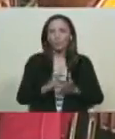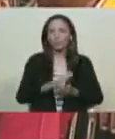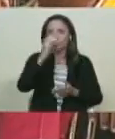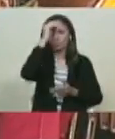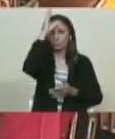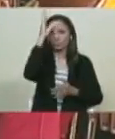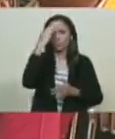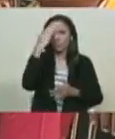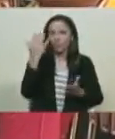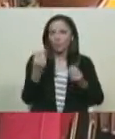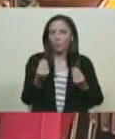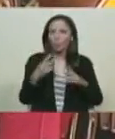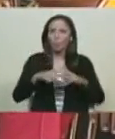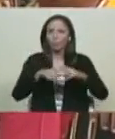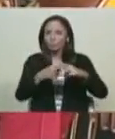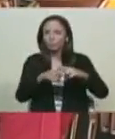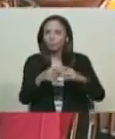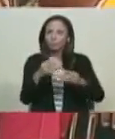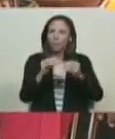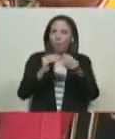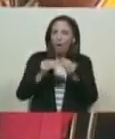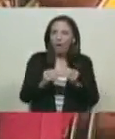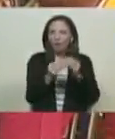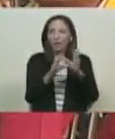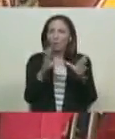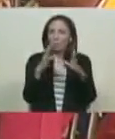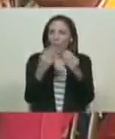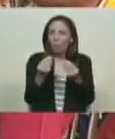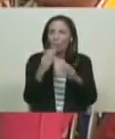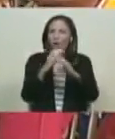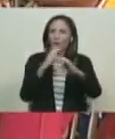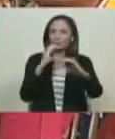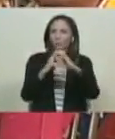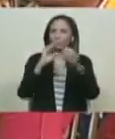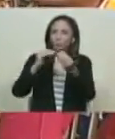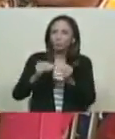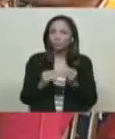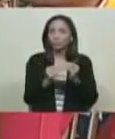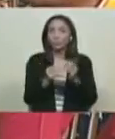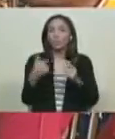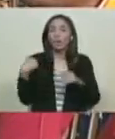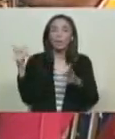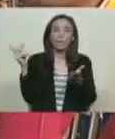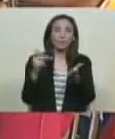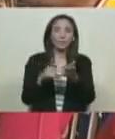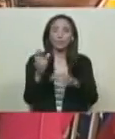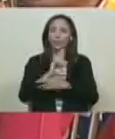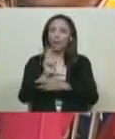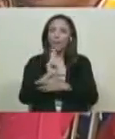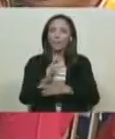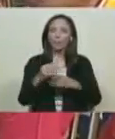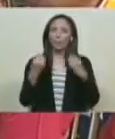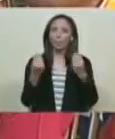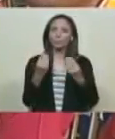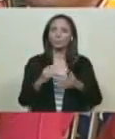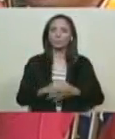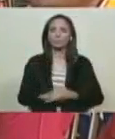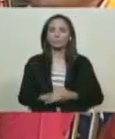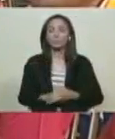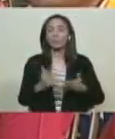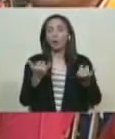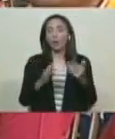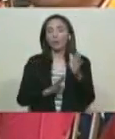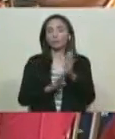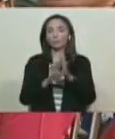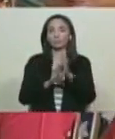así. Y en eso queremos que también nosotros podamos participar activamente en la construcción, porque todavía estamos